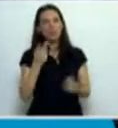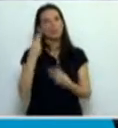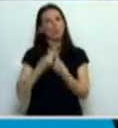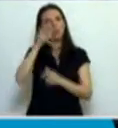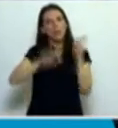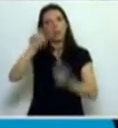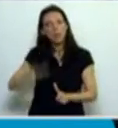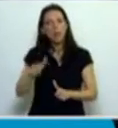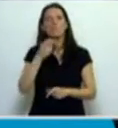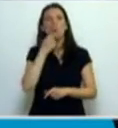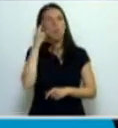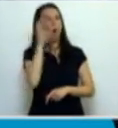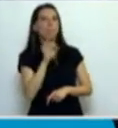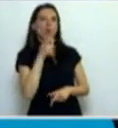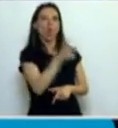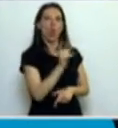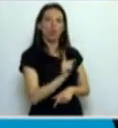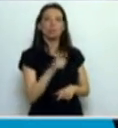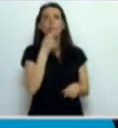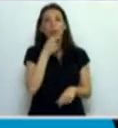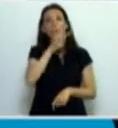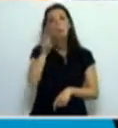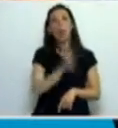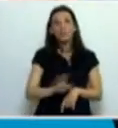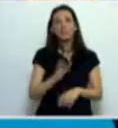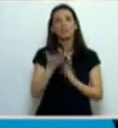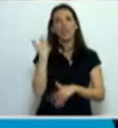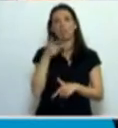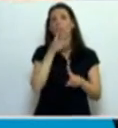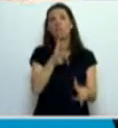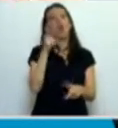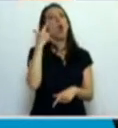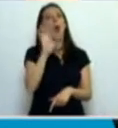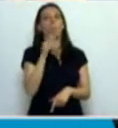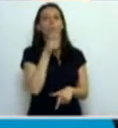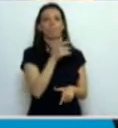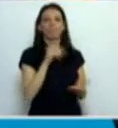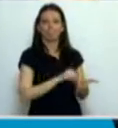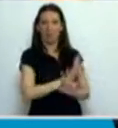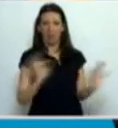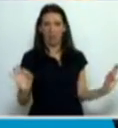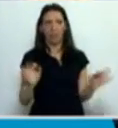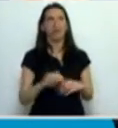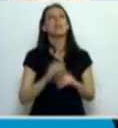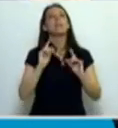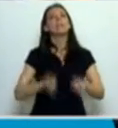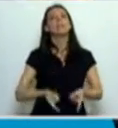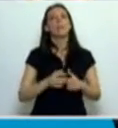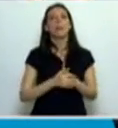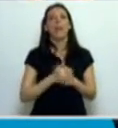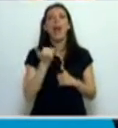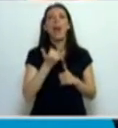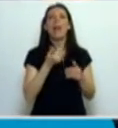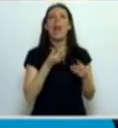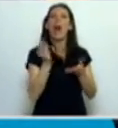caso del ANSES que hemos mencionado. Y según este diagnóstico, en los años analizados se ha afianzado una forma de